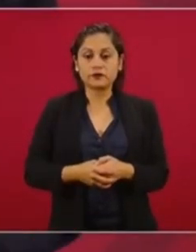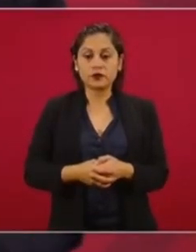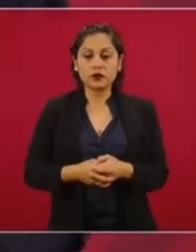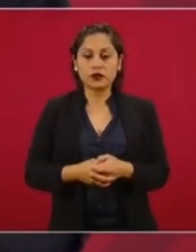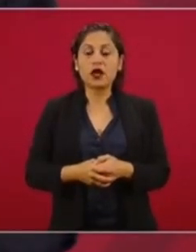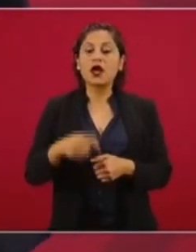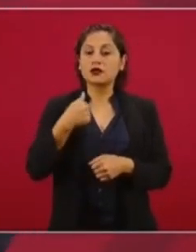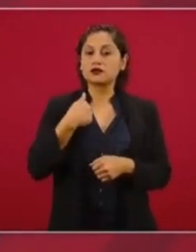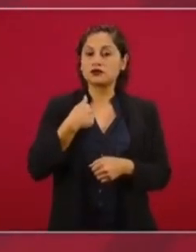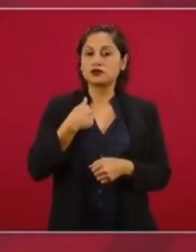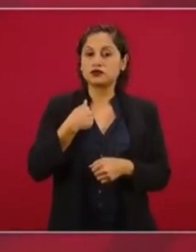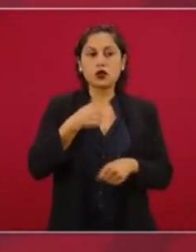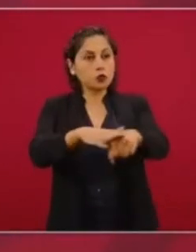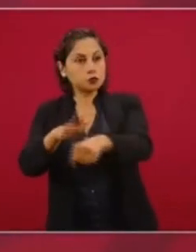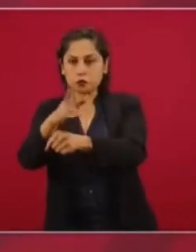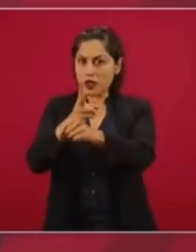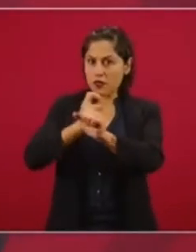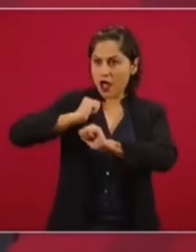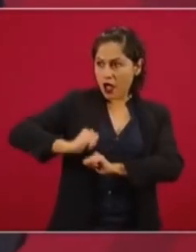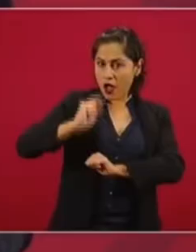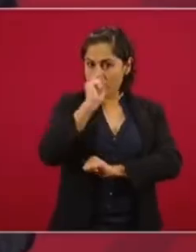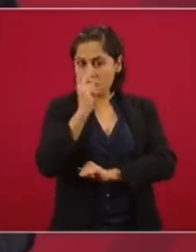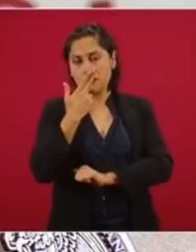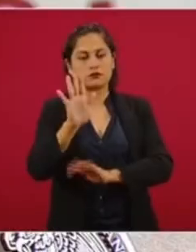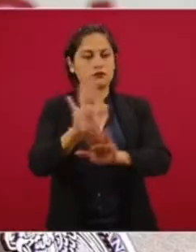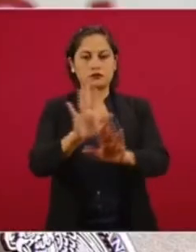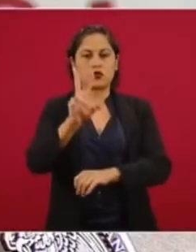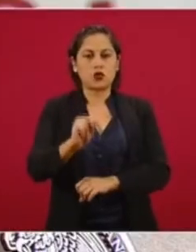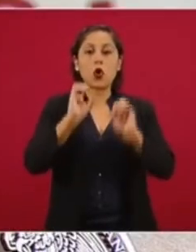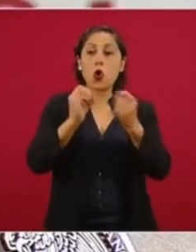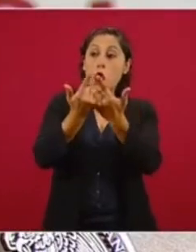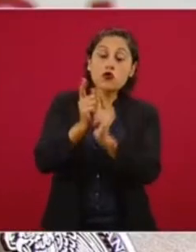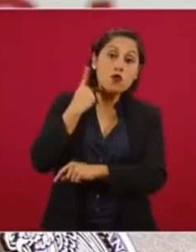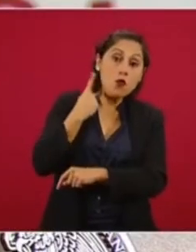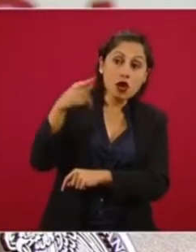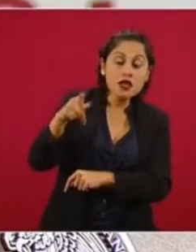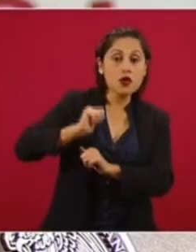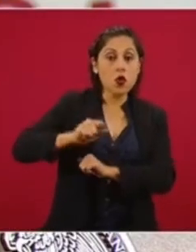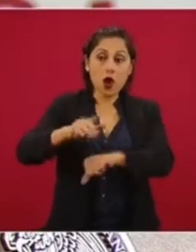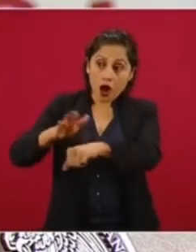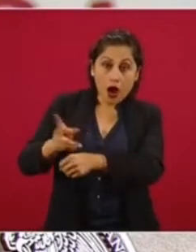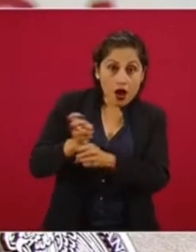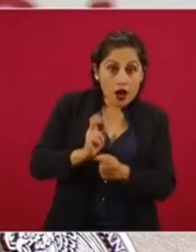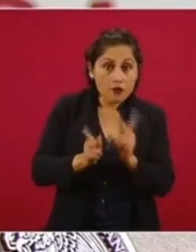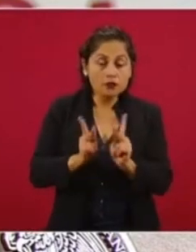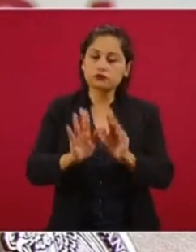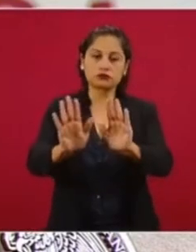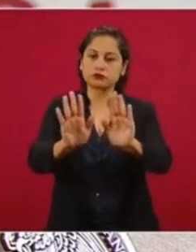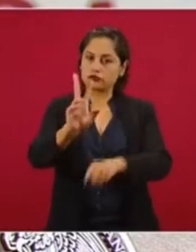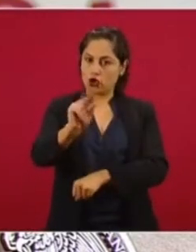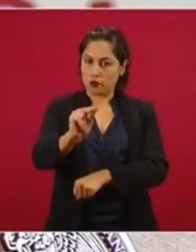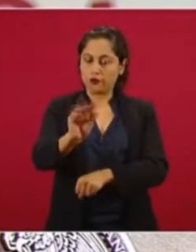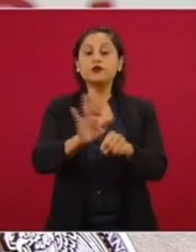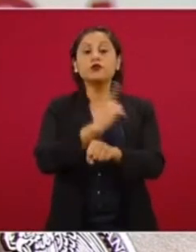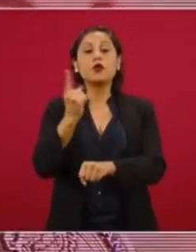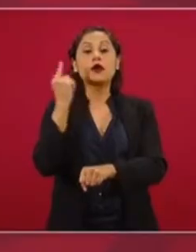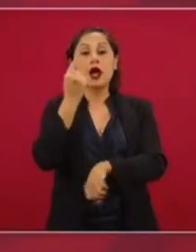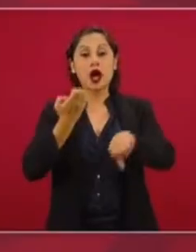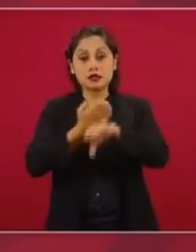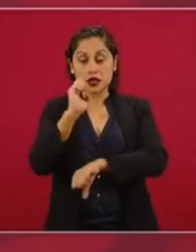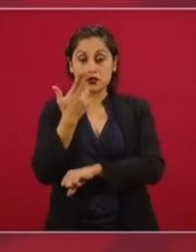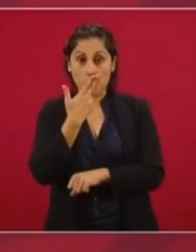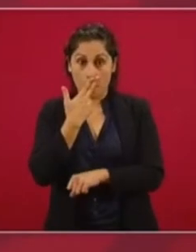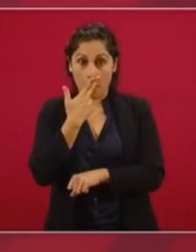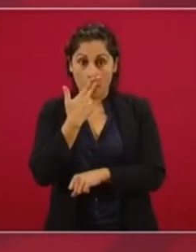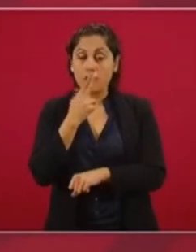invitando a autoridades y mucho menos actores políticos porque existe en chihuahua una situación muy